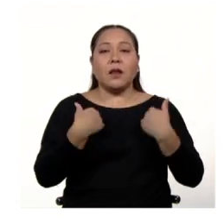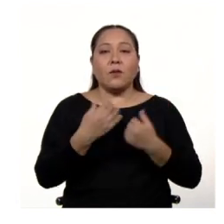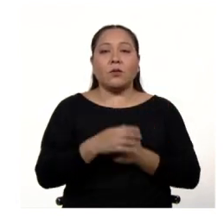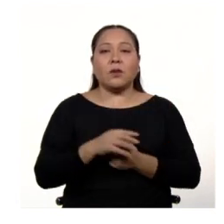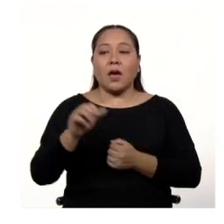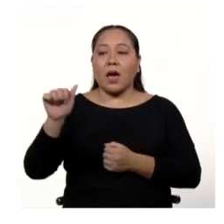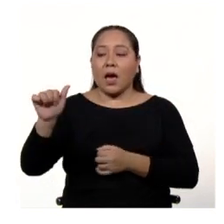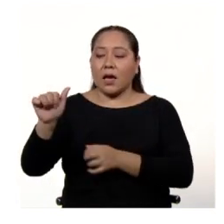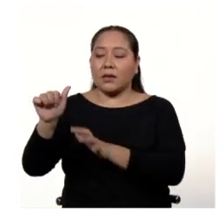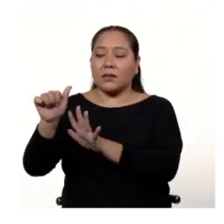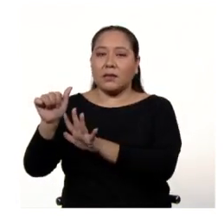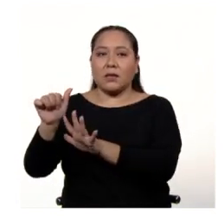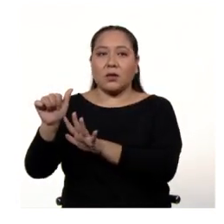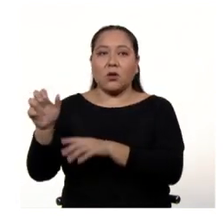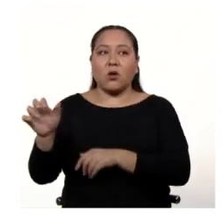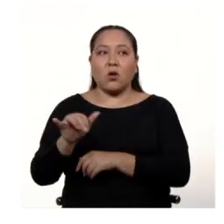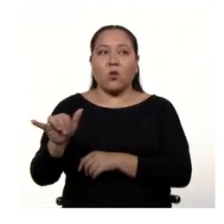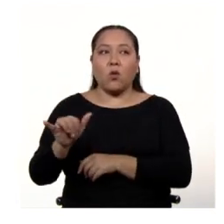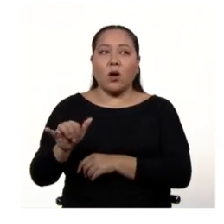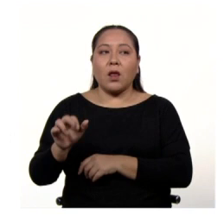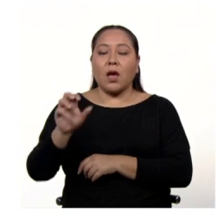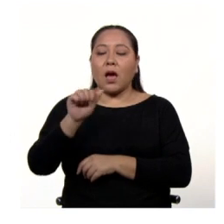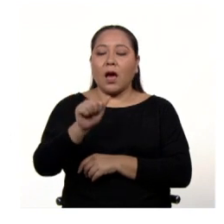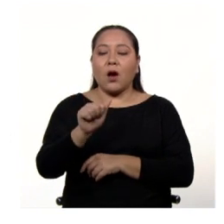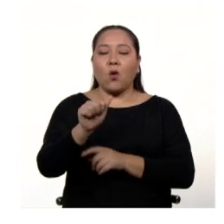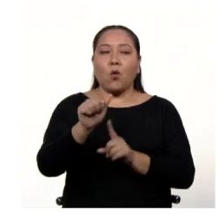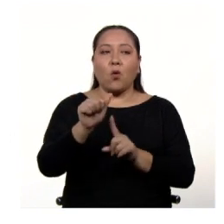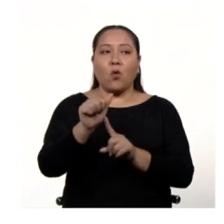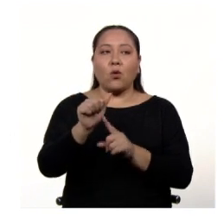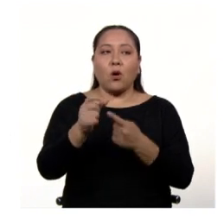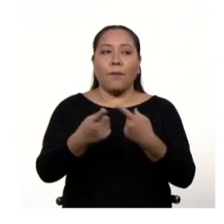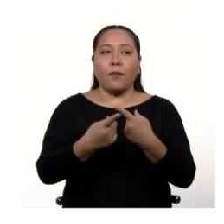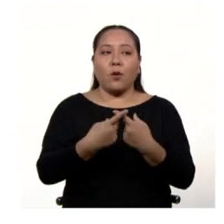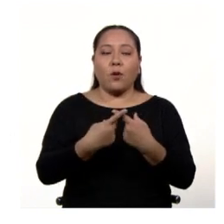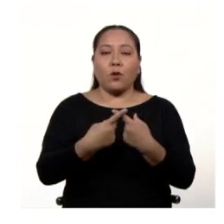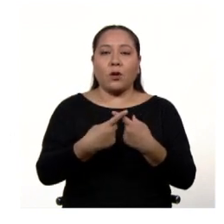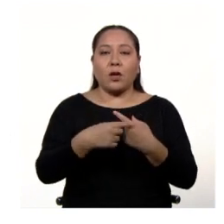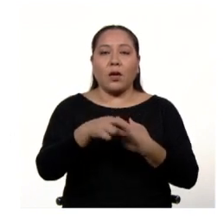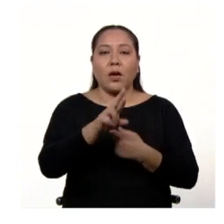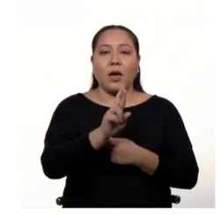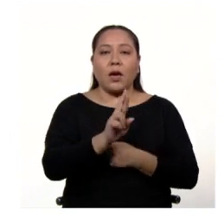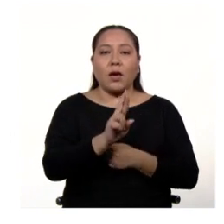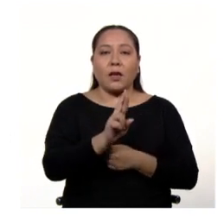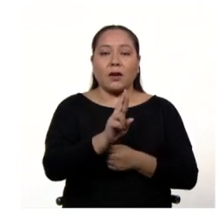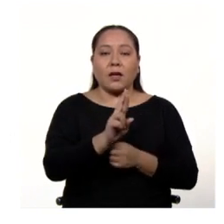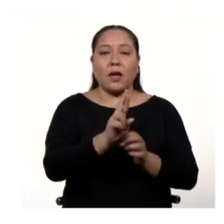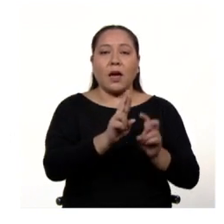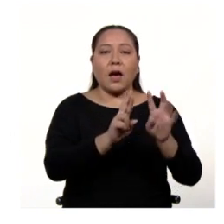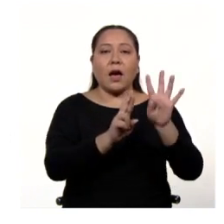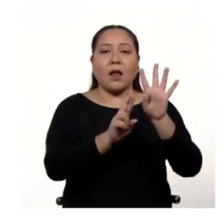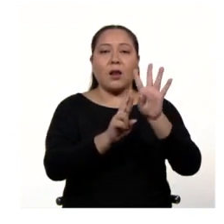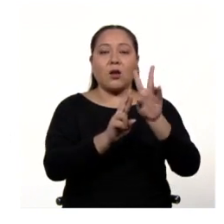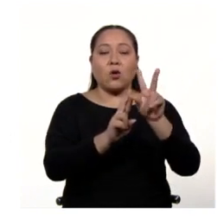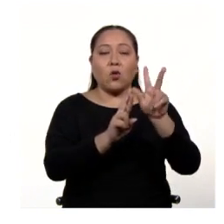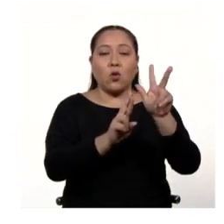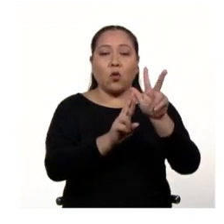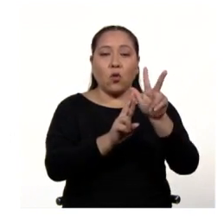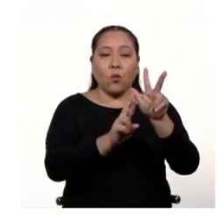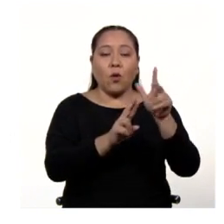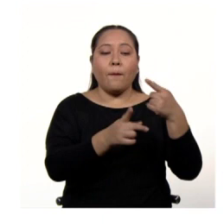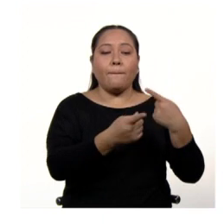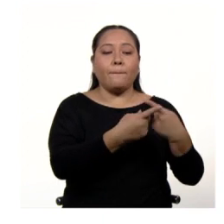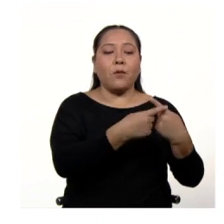sub 5 es igual a A sub 1 que multiplica a la razón R elevada al cubo por